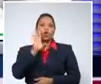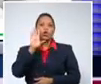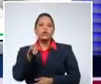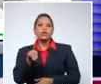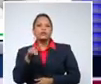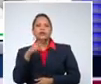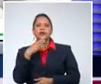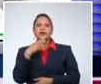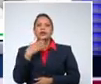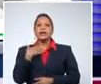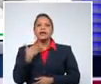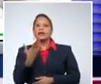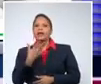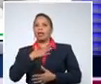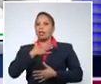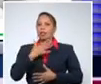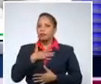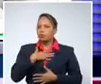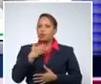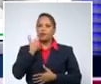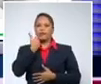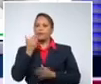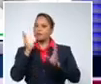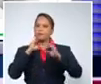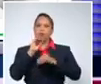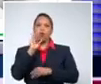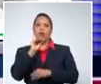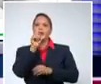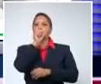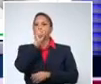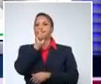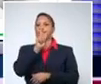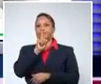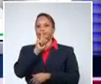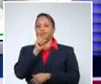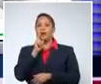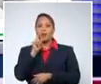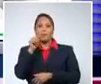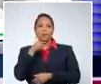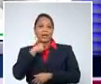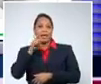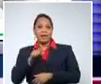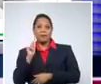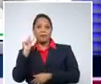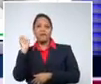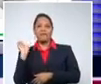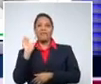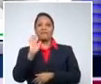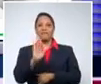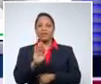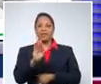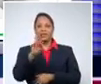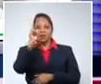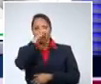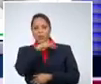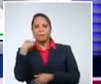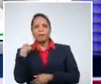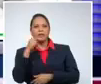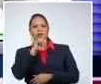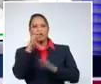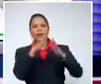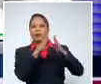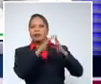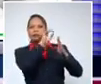síntomas ante la presencia del pesquisador y luego ya es demasiado tarde cuando llegan a los hospitales porque no han tenido